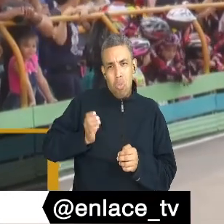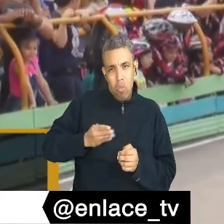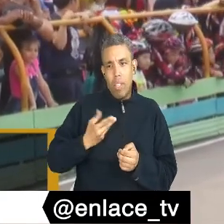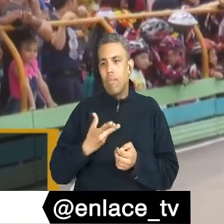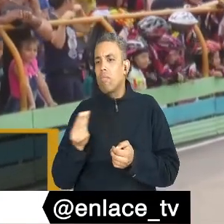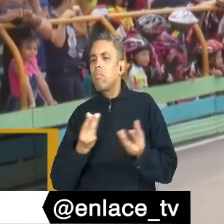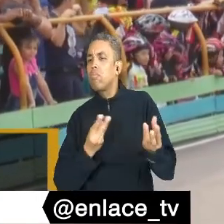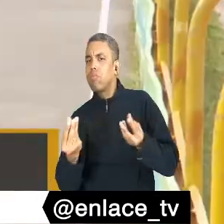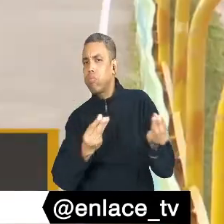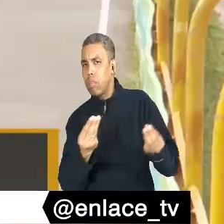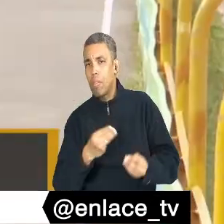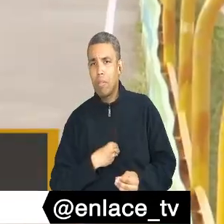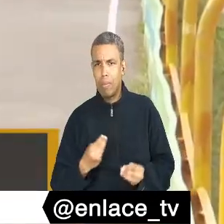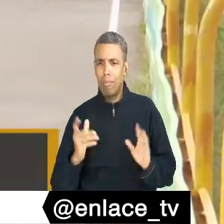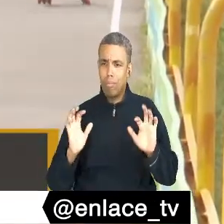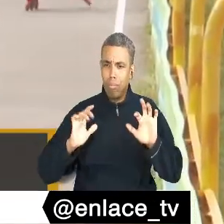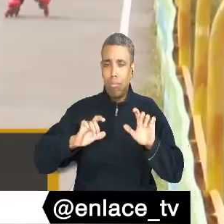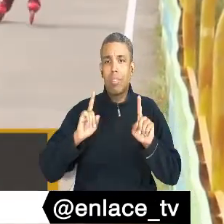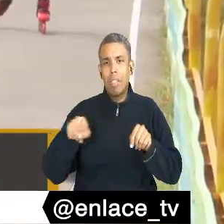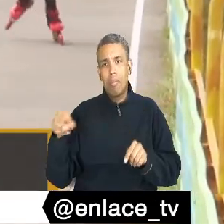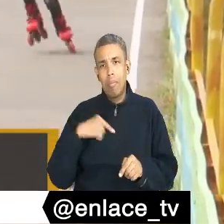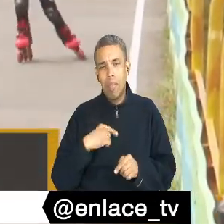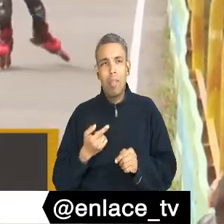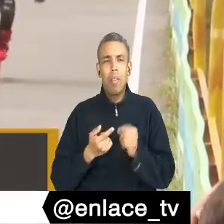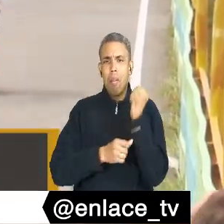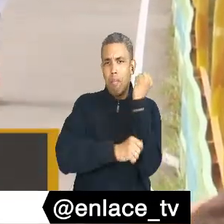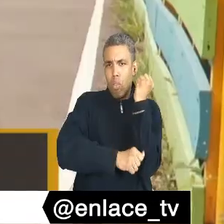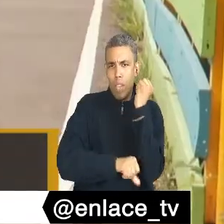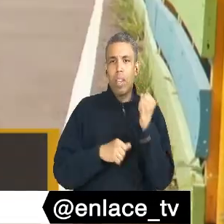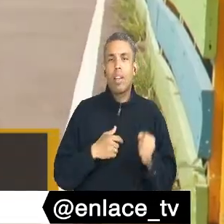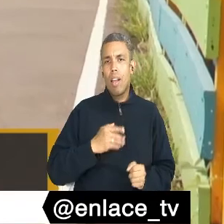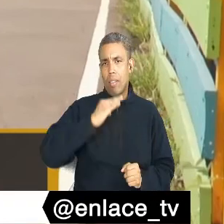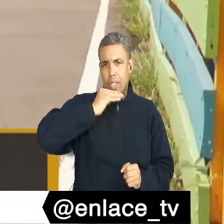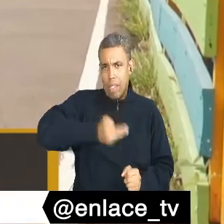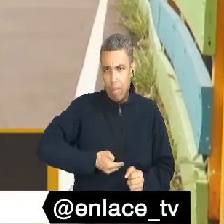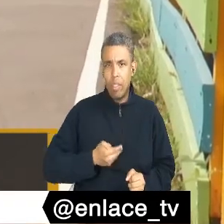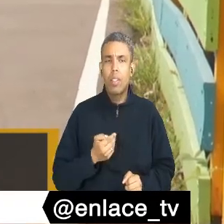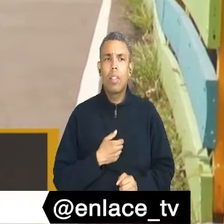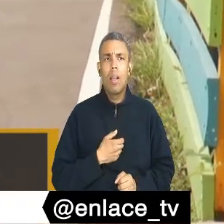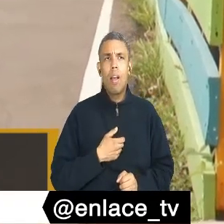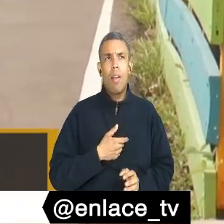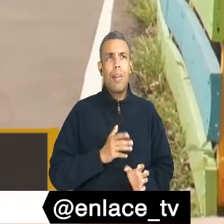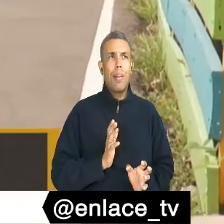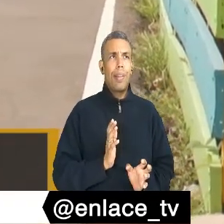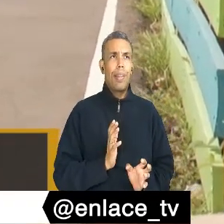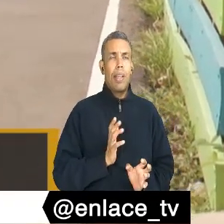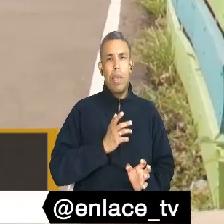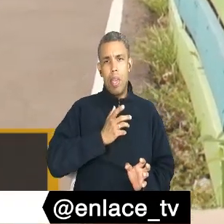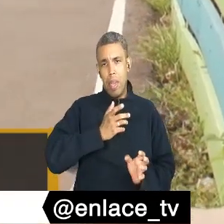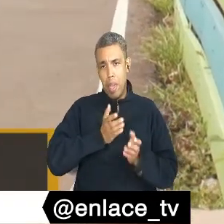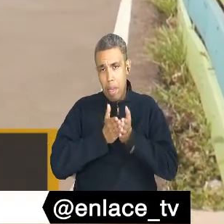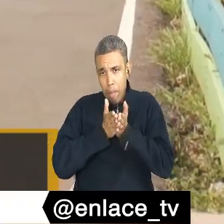los vecinos acompañantes como el municipio de Puerto Boyacá, Cimitarra, Puerto Berrío, San